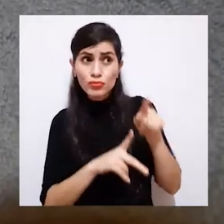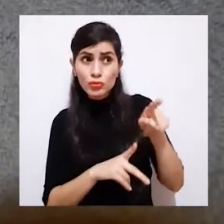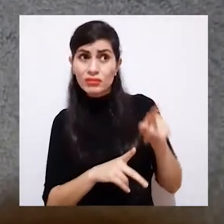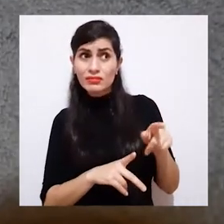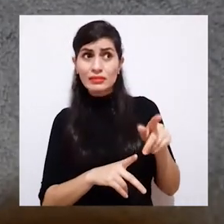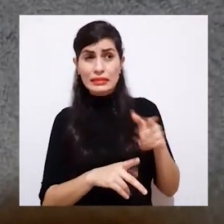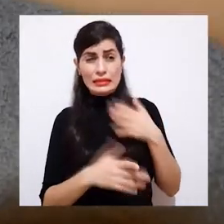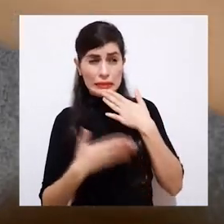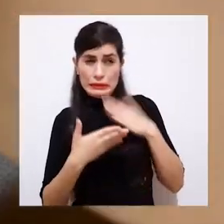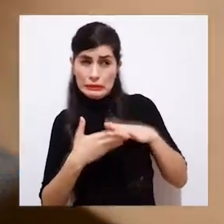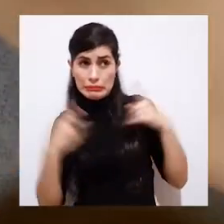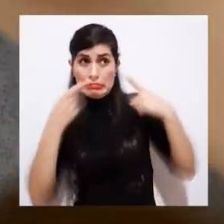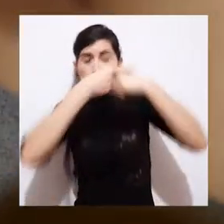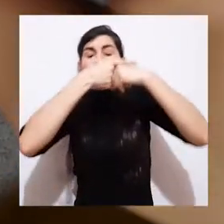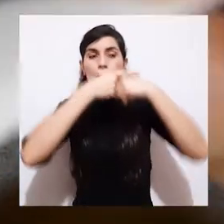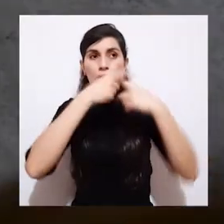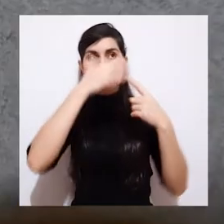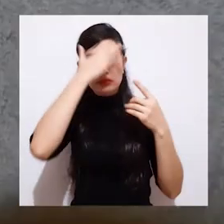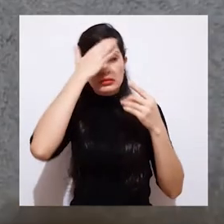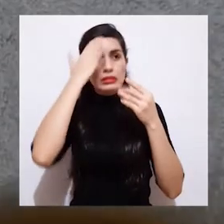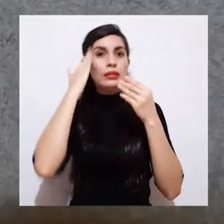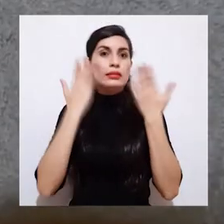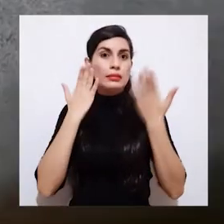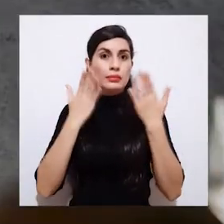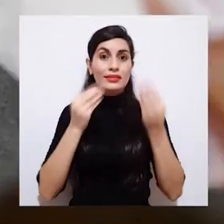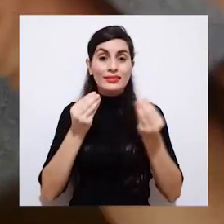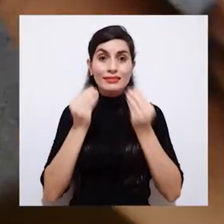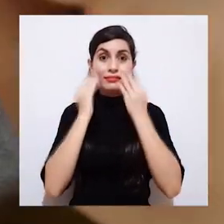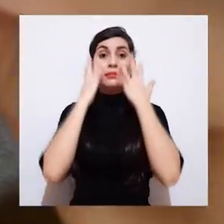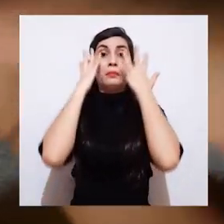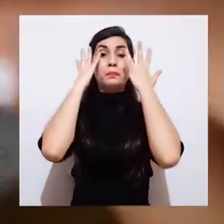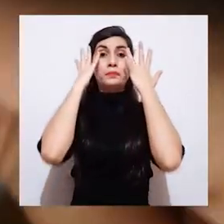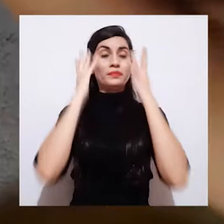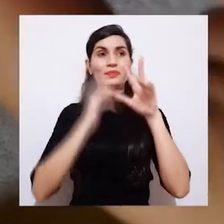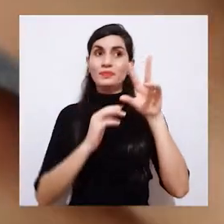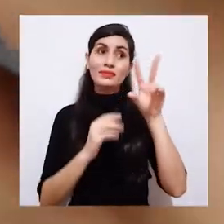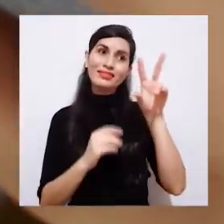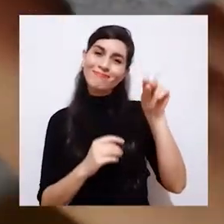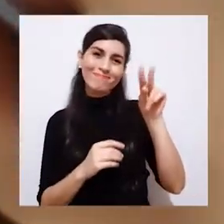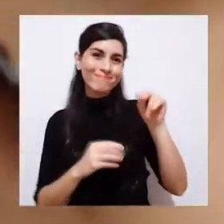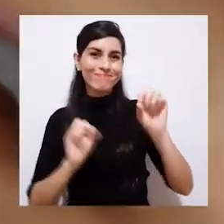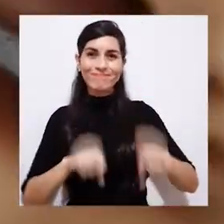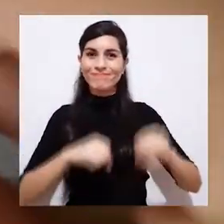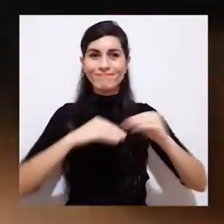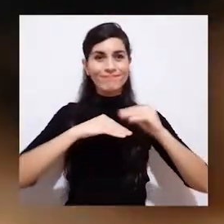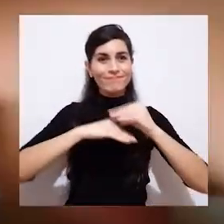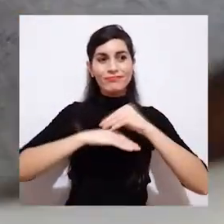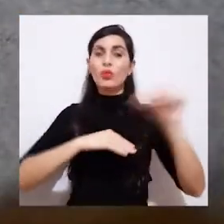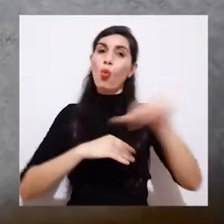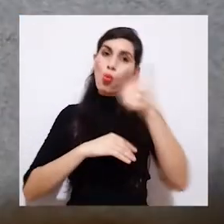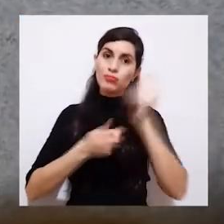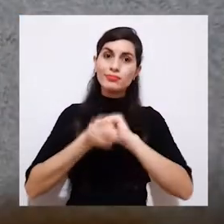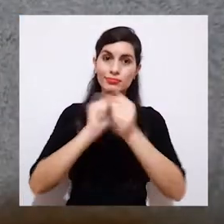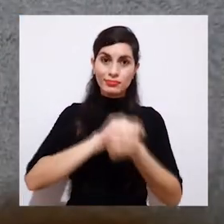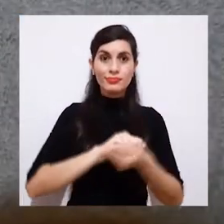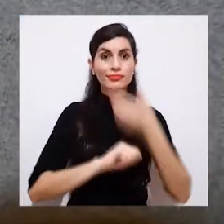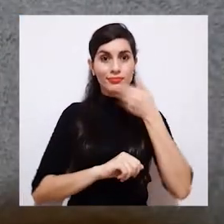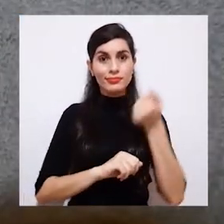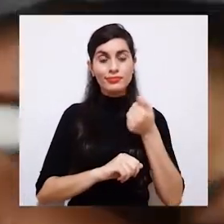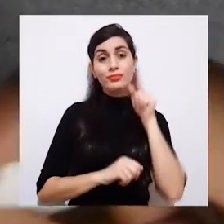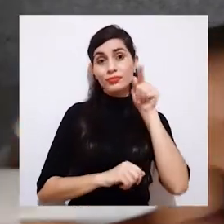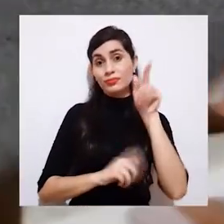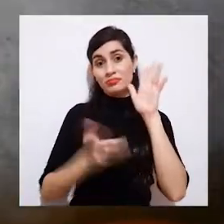o ustedes mismos si saben que son alérgicos al látex, pues lastimosamente no podrían hacer uso de este.